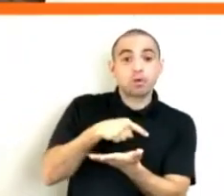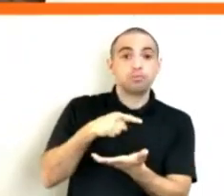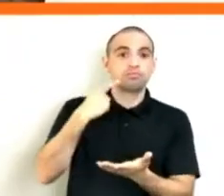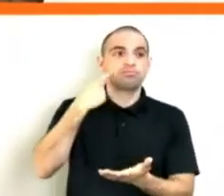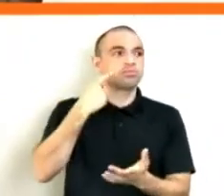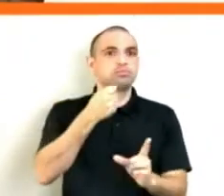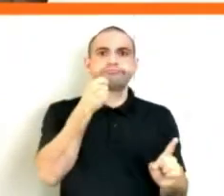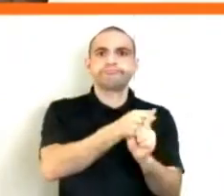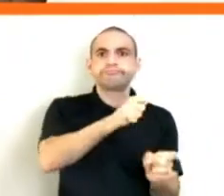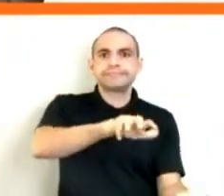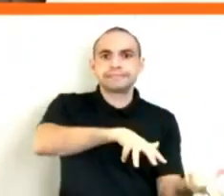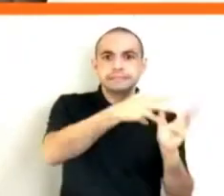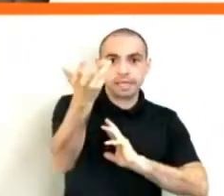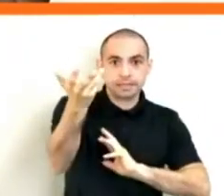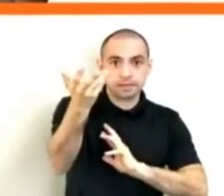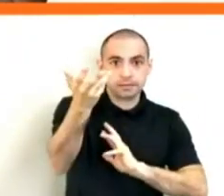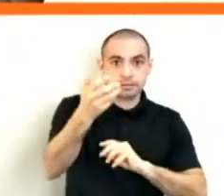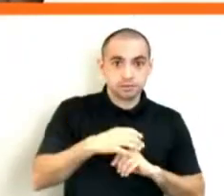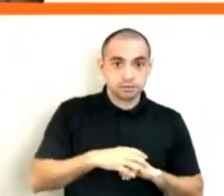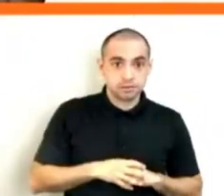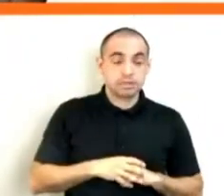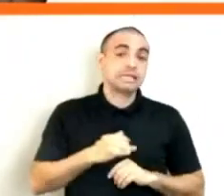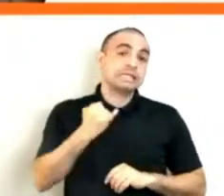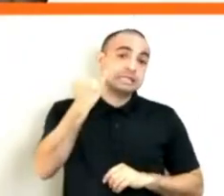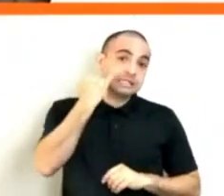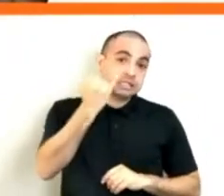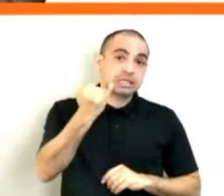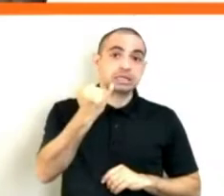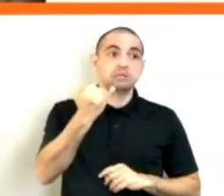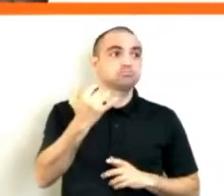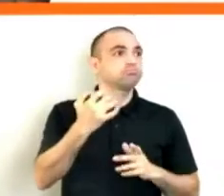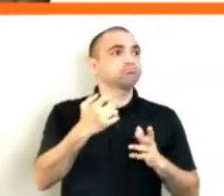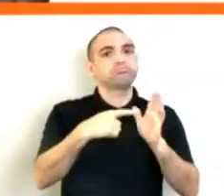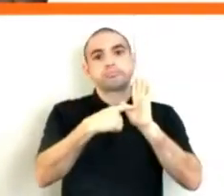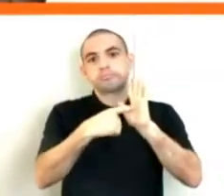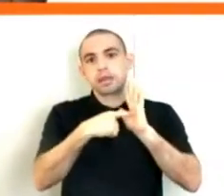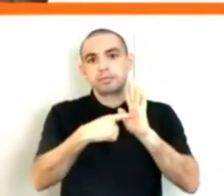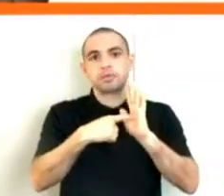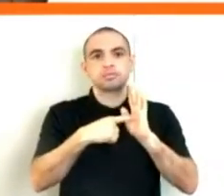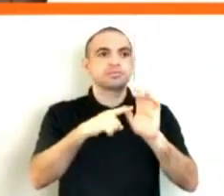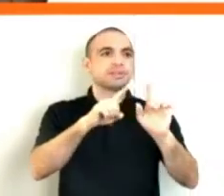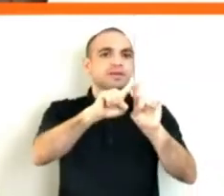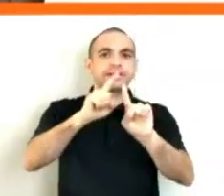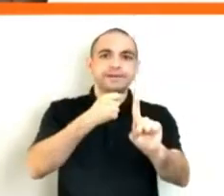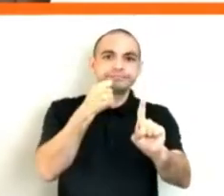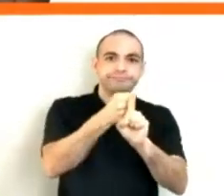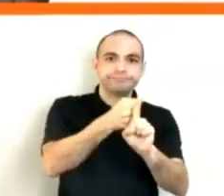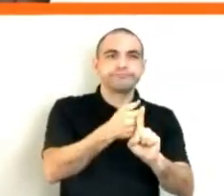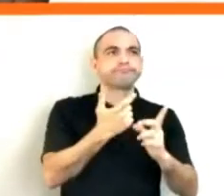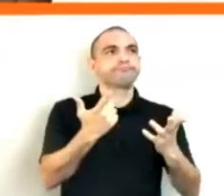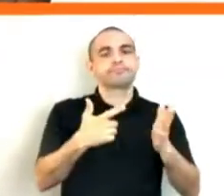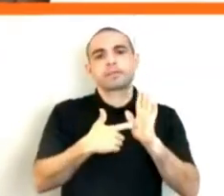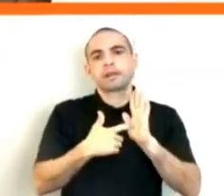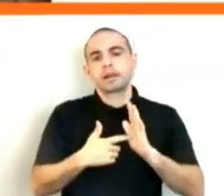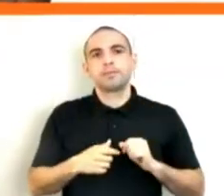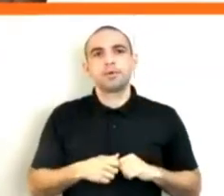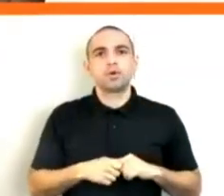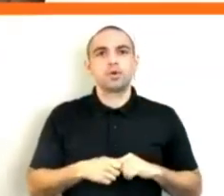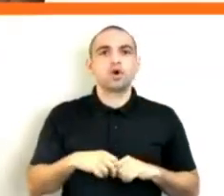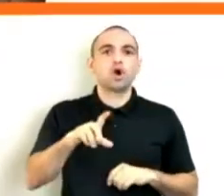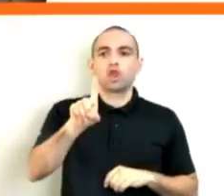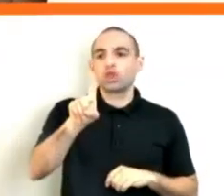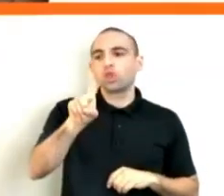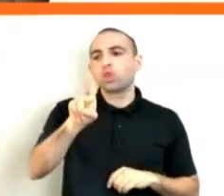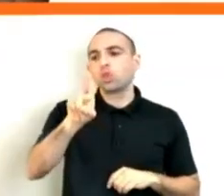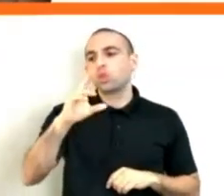está reclamando? Si usted recibe algún tipo de pago por alguno de los desastres que ya se han establecido, los sistemas, lo que tiene que ver con DUA u otro tipo